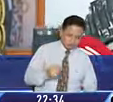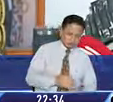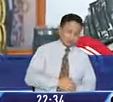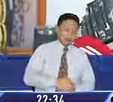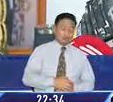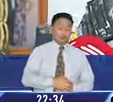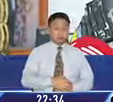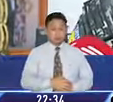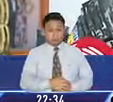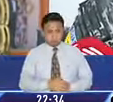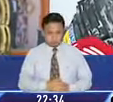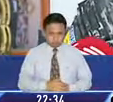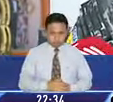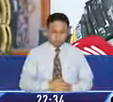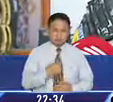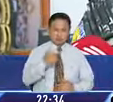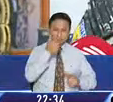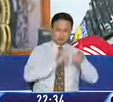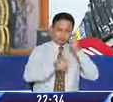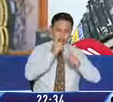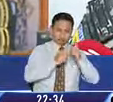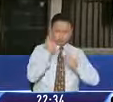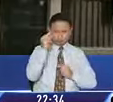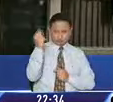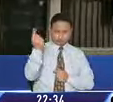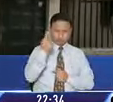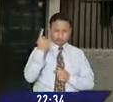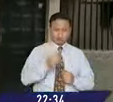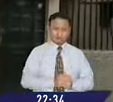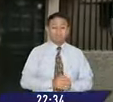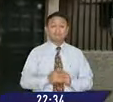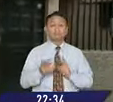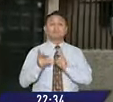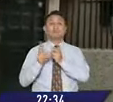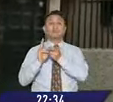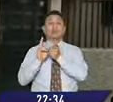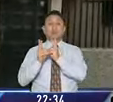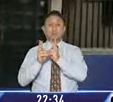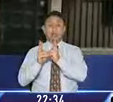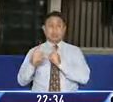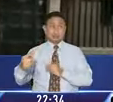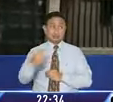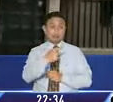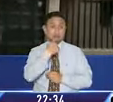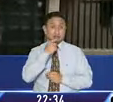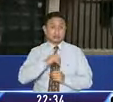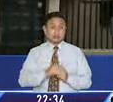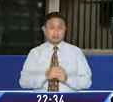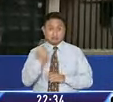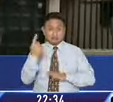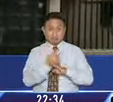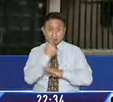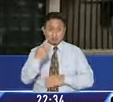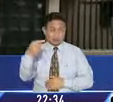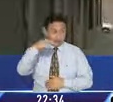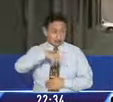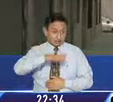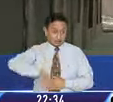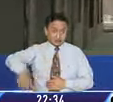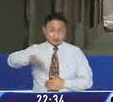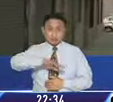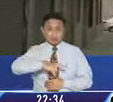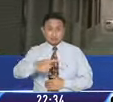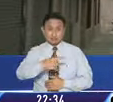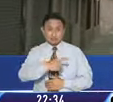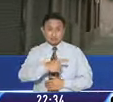alcohólica, es decir, estaba bajo efectos de licor. Los vecinos de este sector Cuentan que esta no es la primera vez que en esta zona hechos